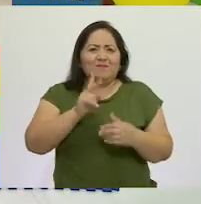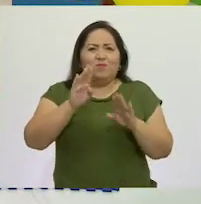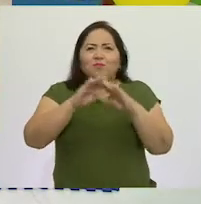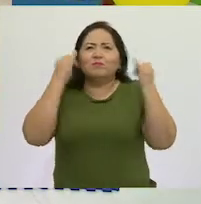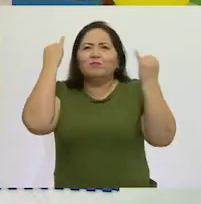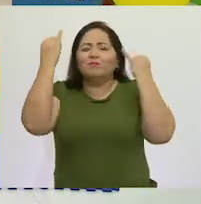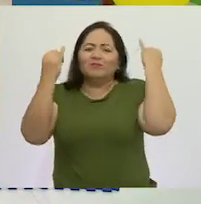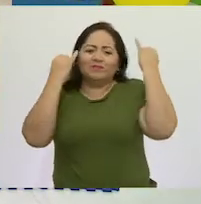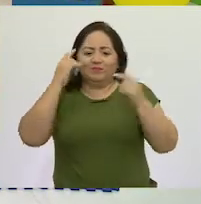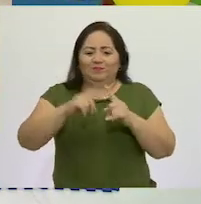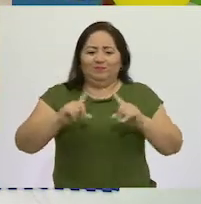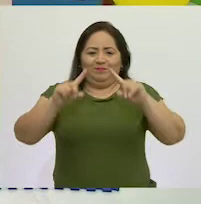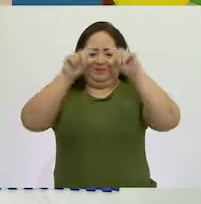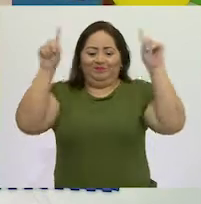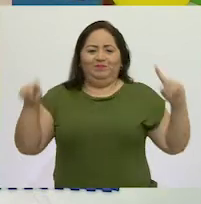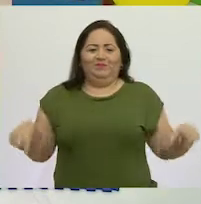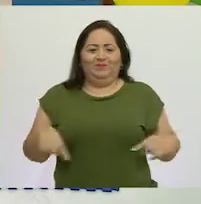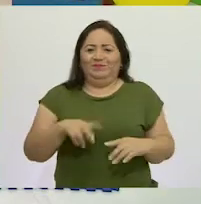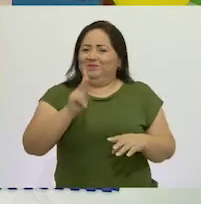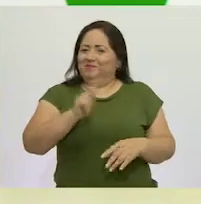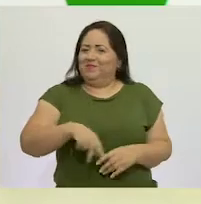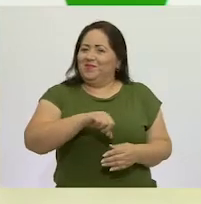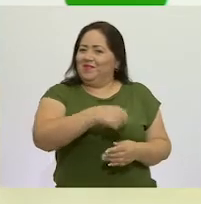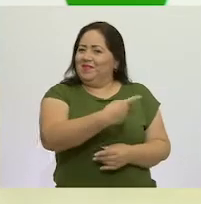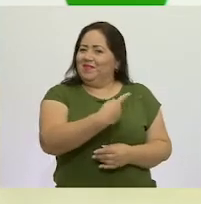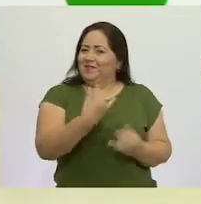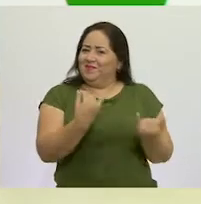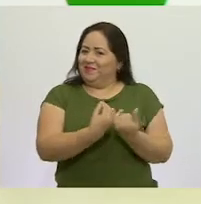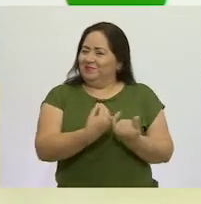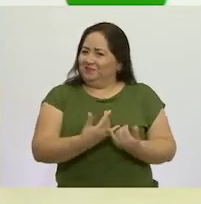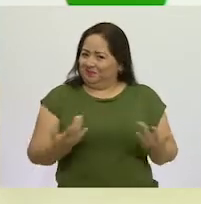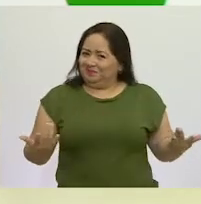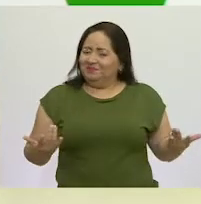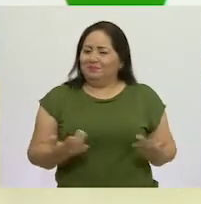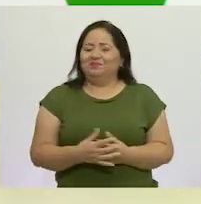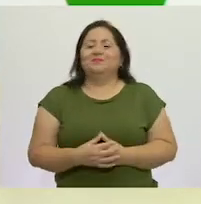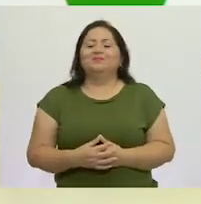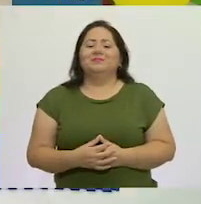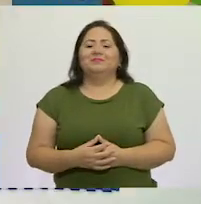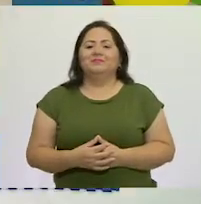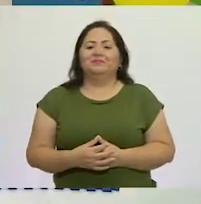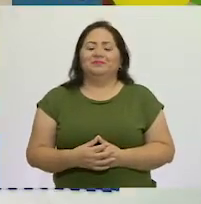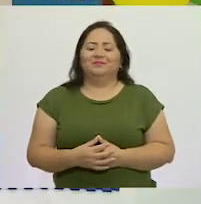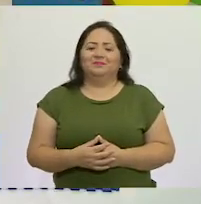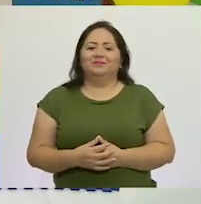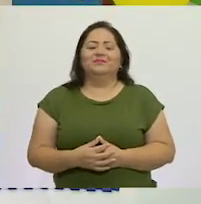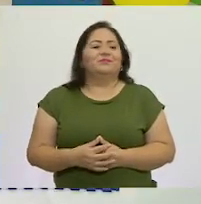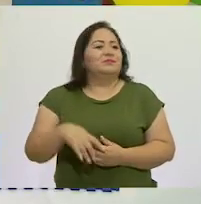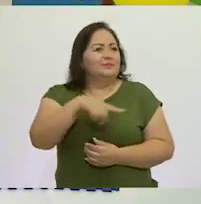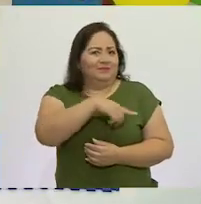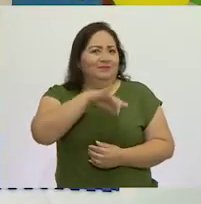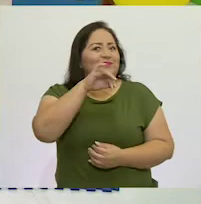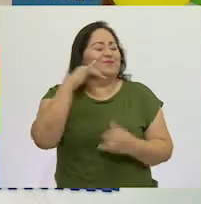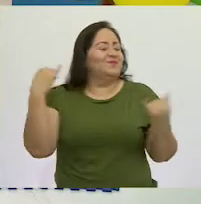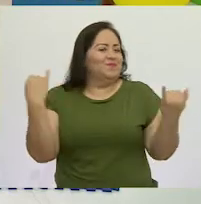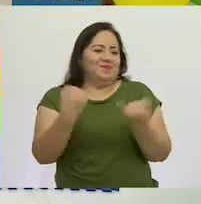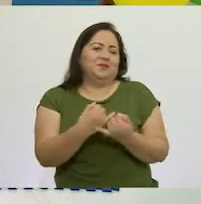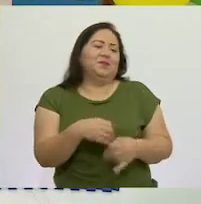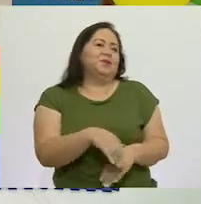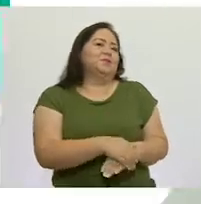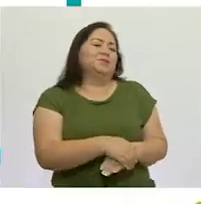recrear el cuadro viviente. ¿Cómo, Itza? ¡Guau! Igualita la Mona